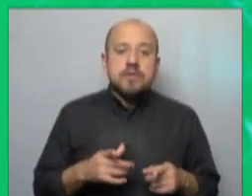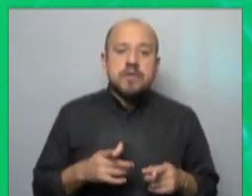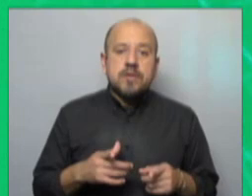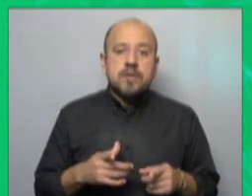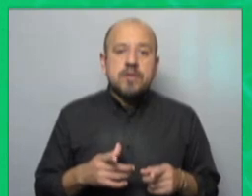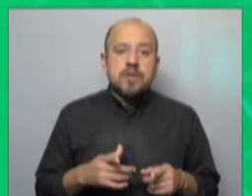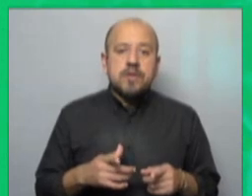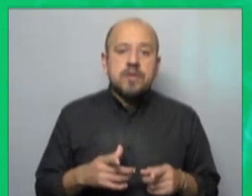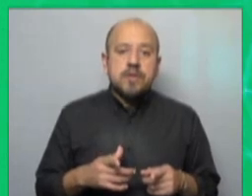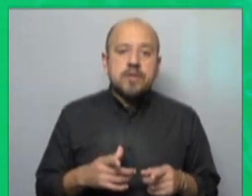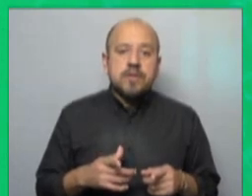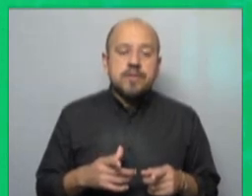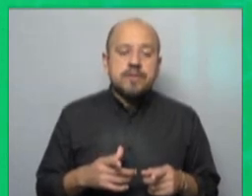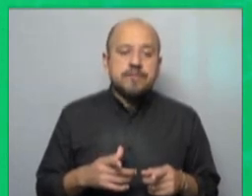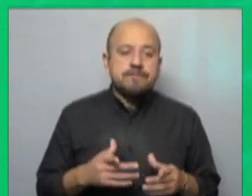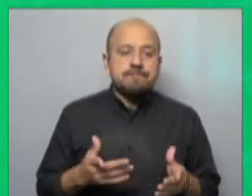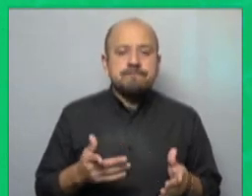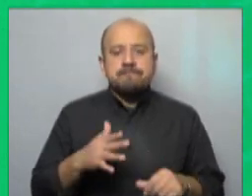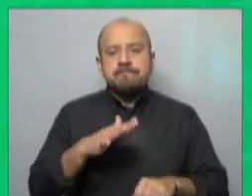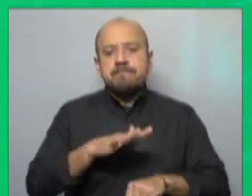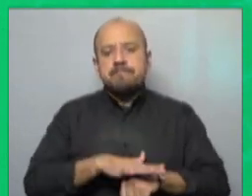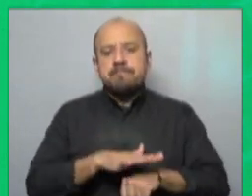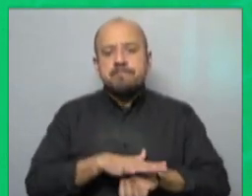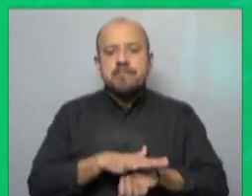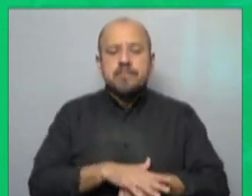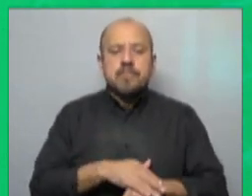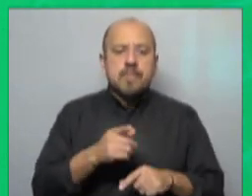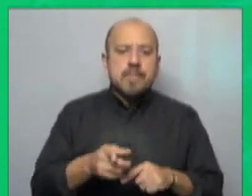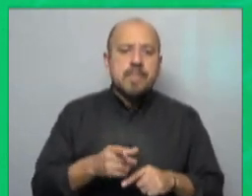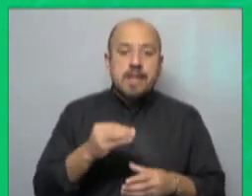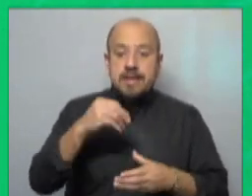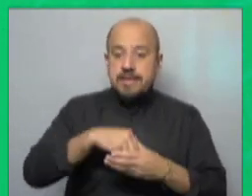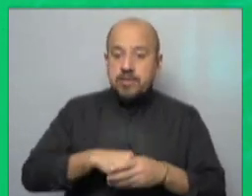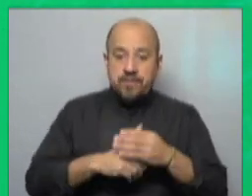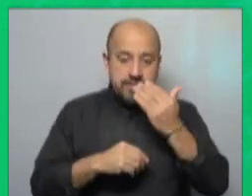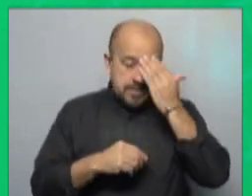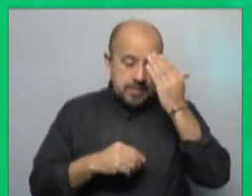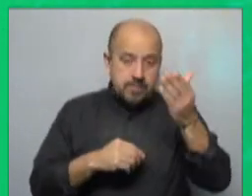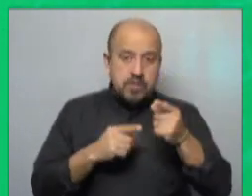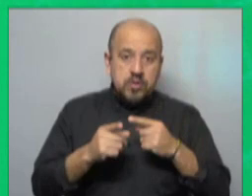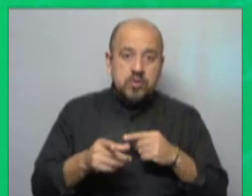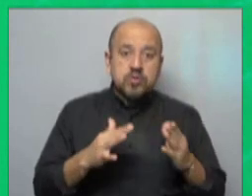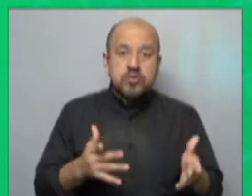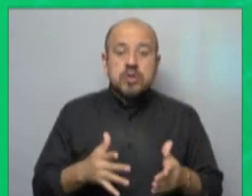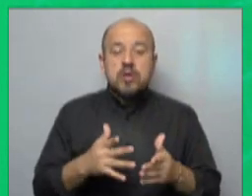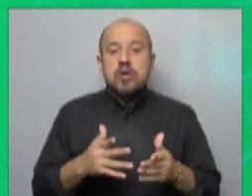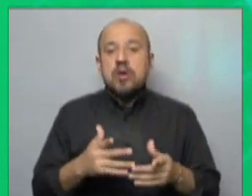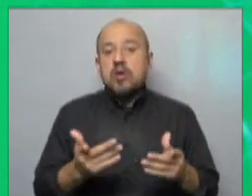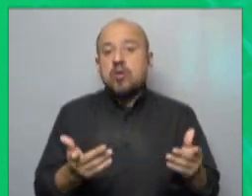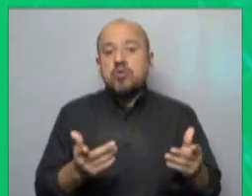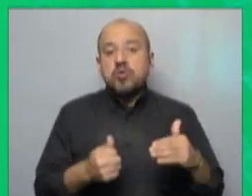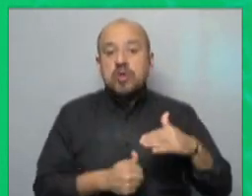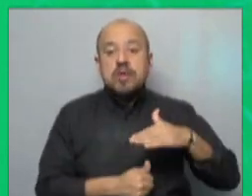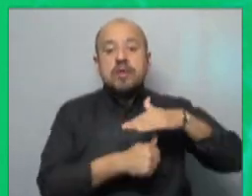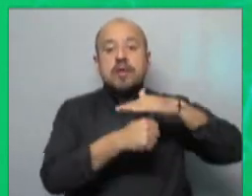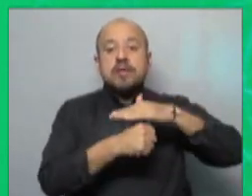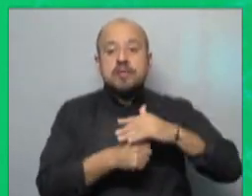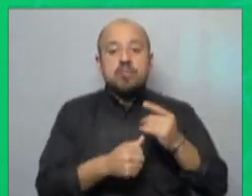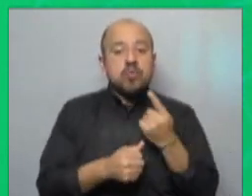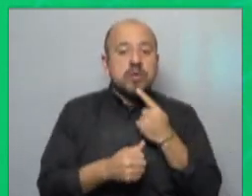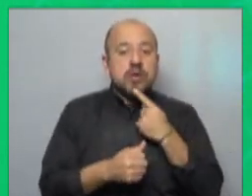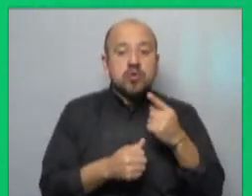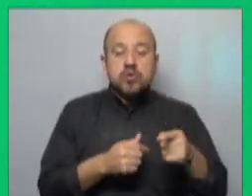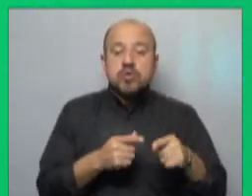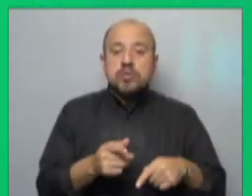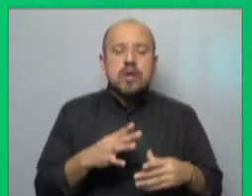un momento dentro de la interna del frente amplio de la conducción política como partido que muchas veces